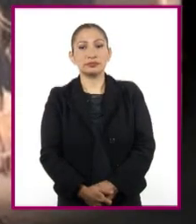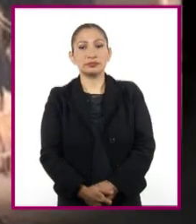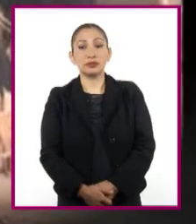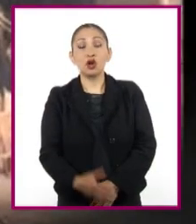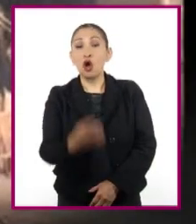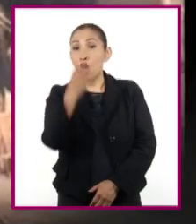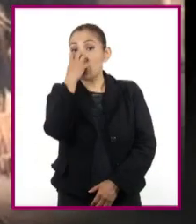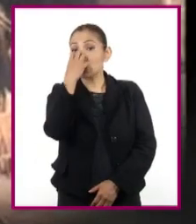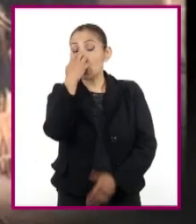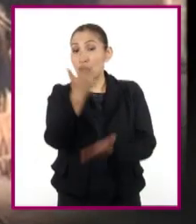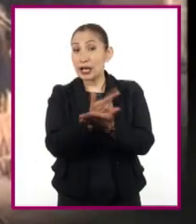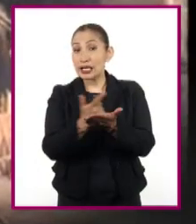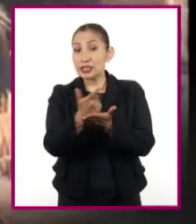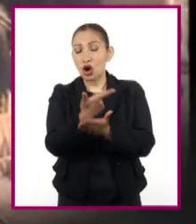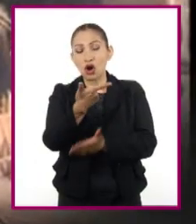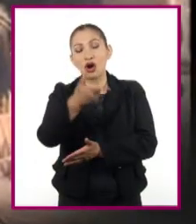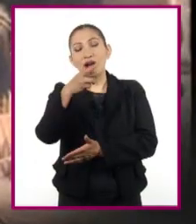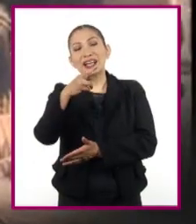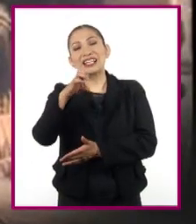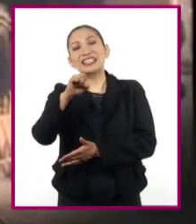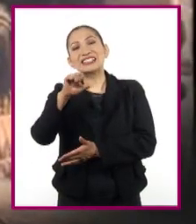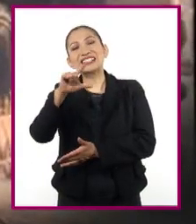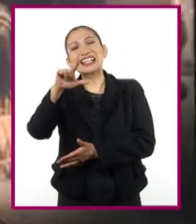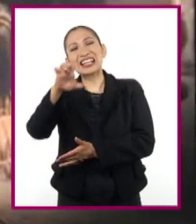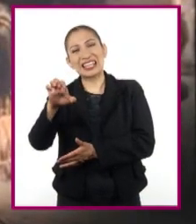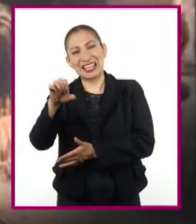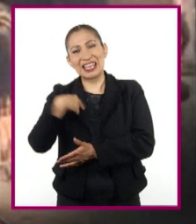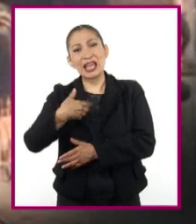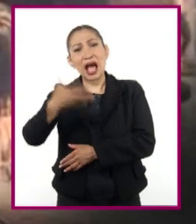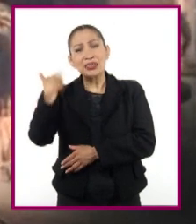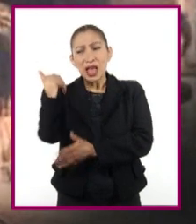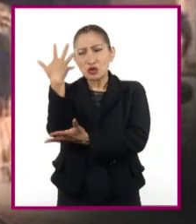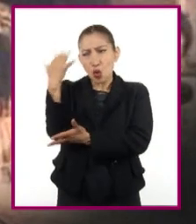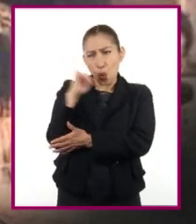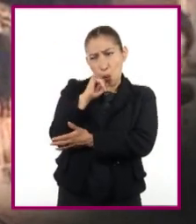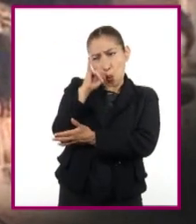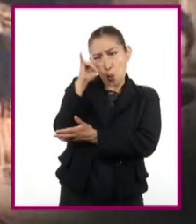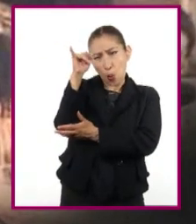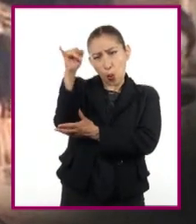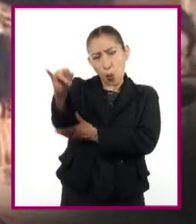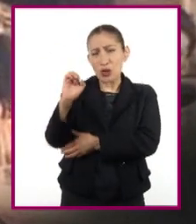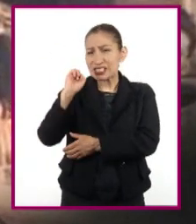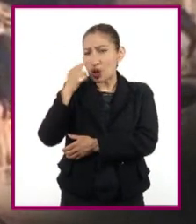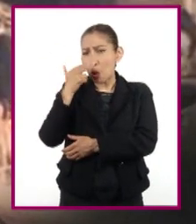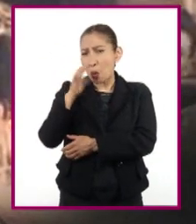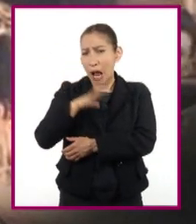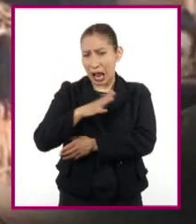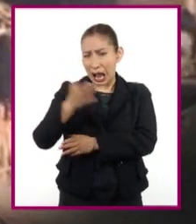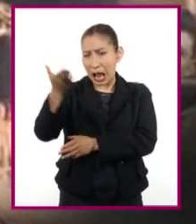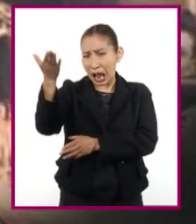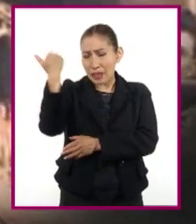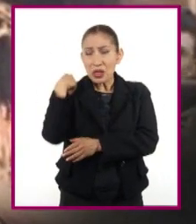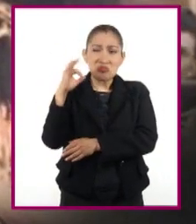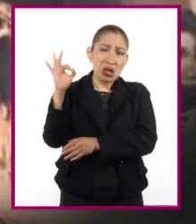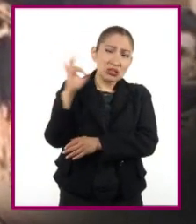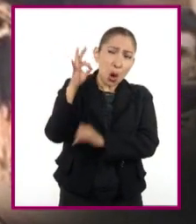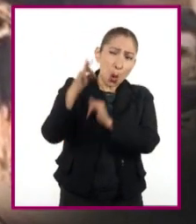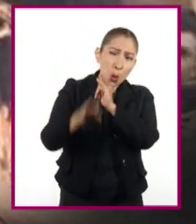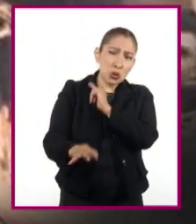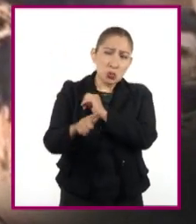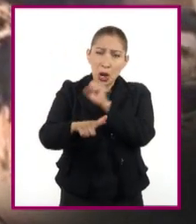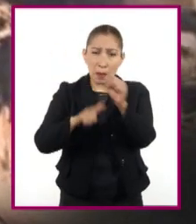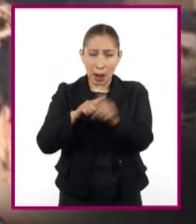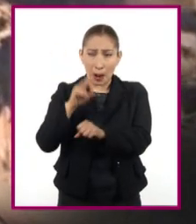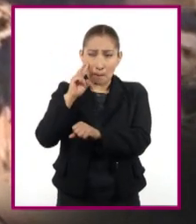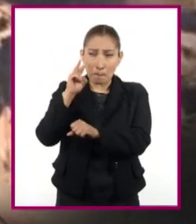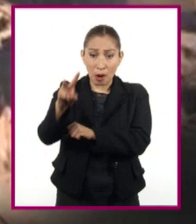El oso gris o grizzly habitaba en los bosques más apartados de la Sierra Madre en Chihuahua. Posiblemente el último